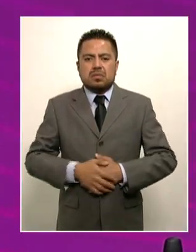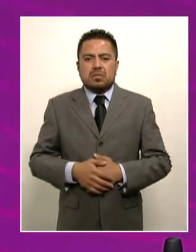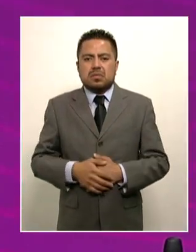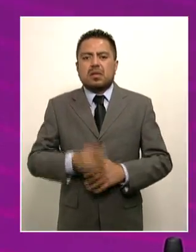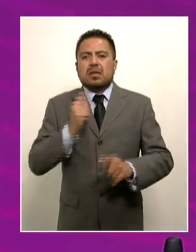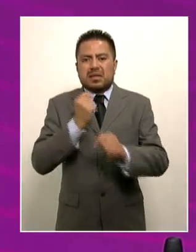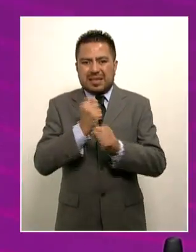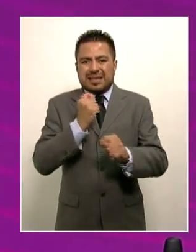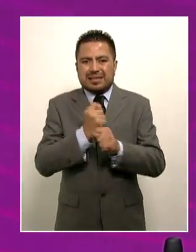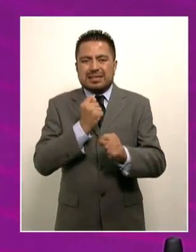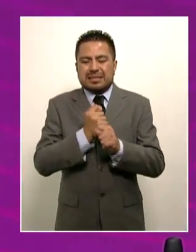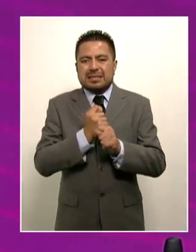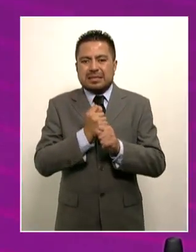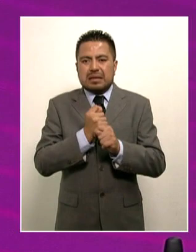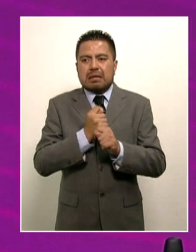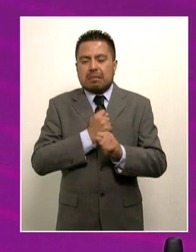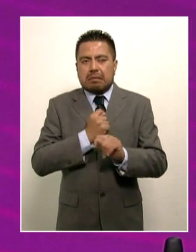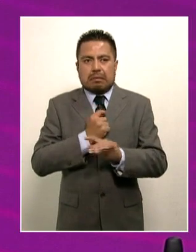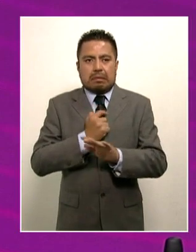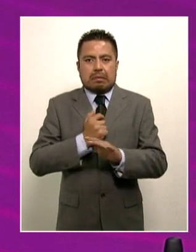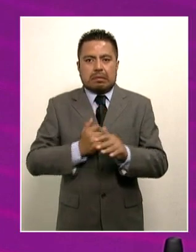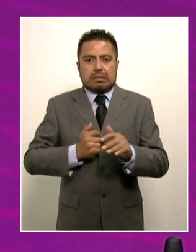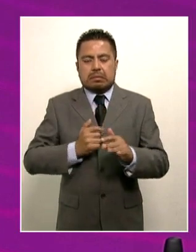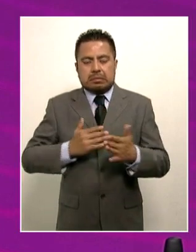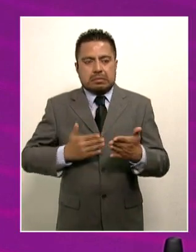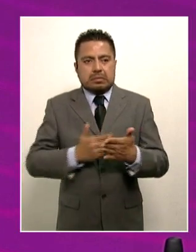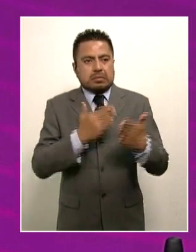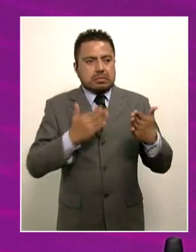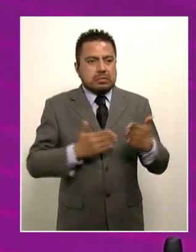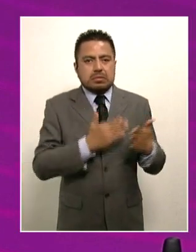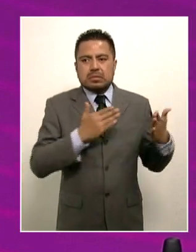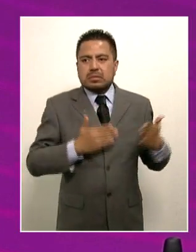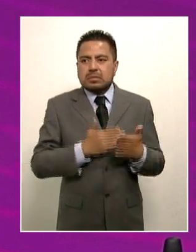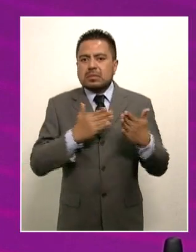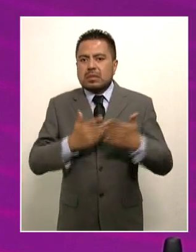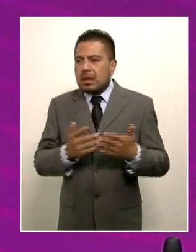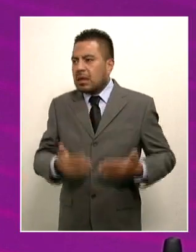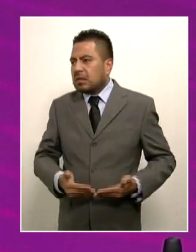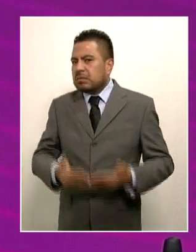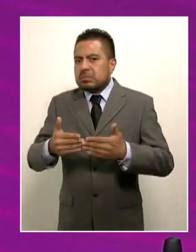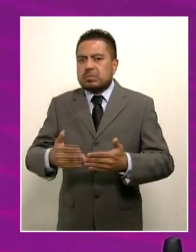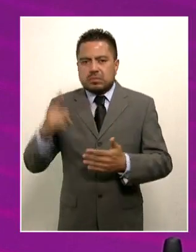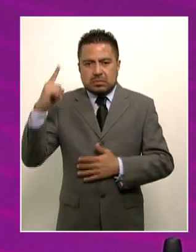en transporte público, pues me enfrenté pues con una cantidad enorme de muros, ¿verdad?